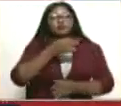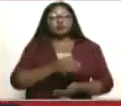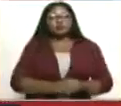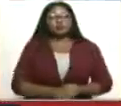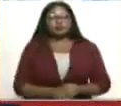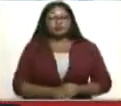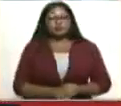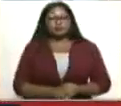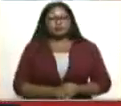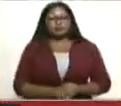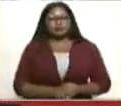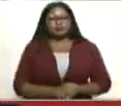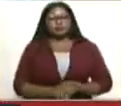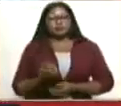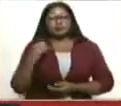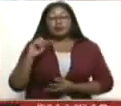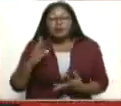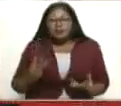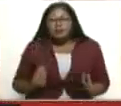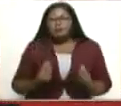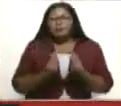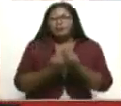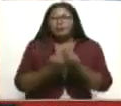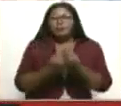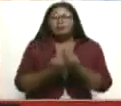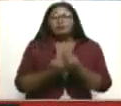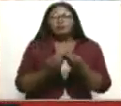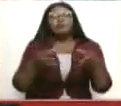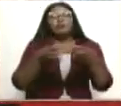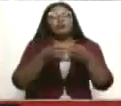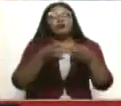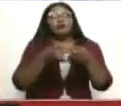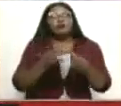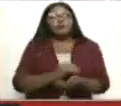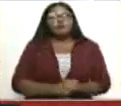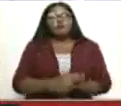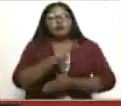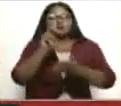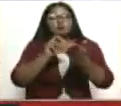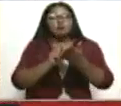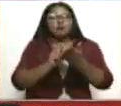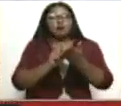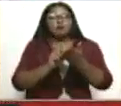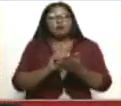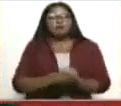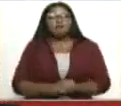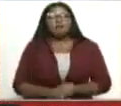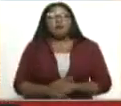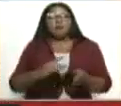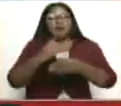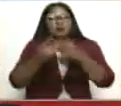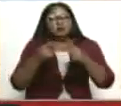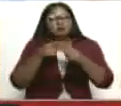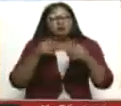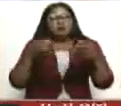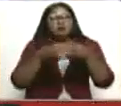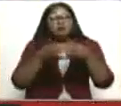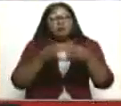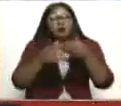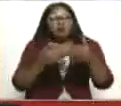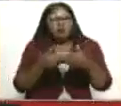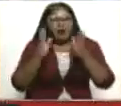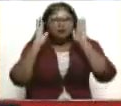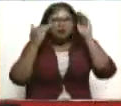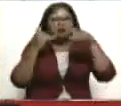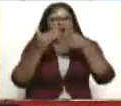que contarán con el acompañamiento del Departamento Nacional de Planeación. La mesa estará